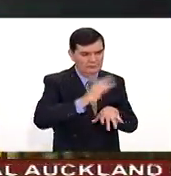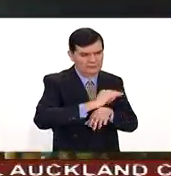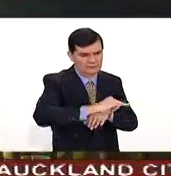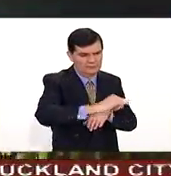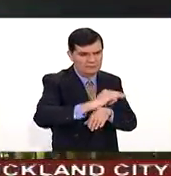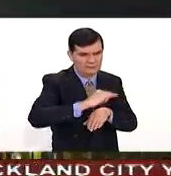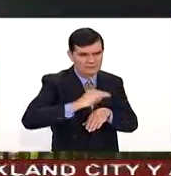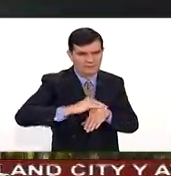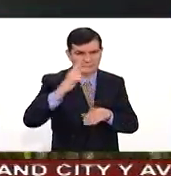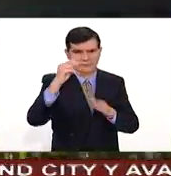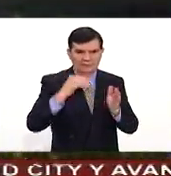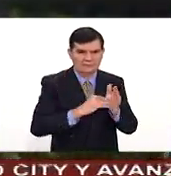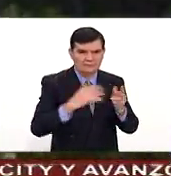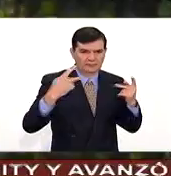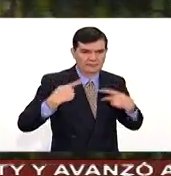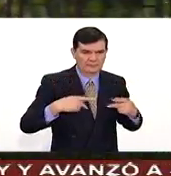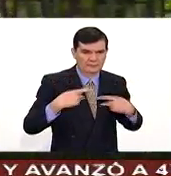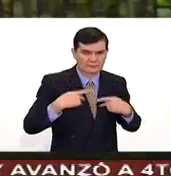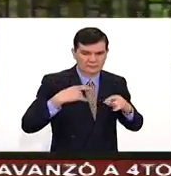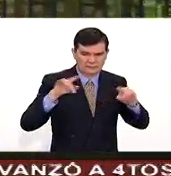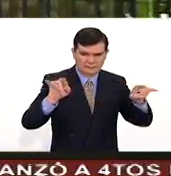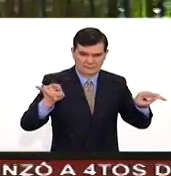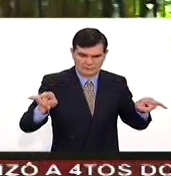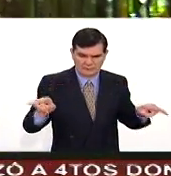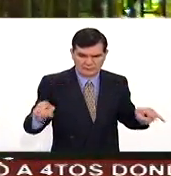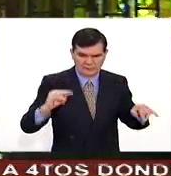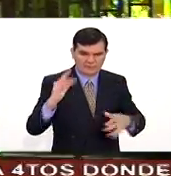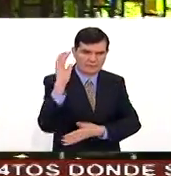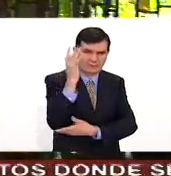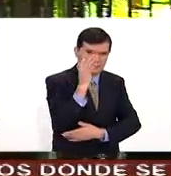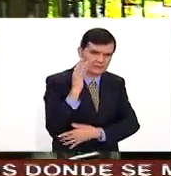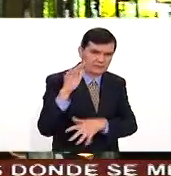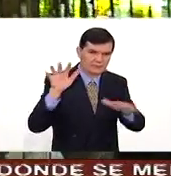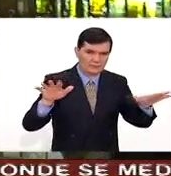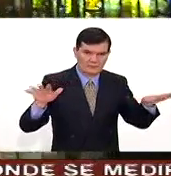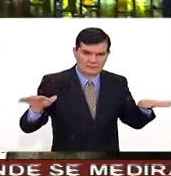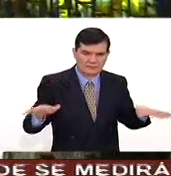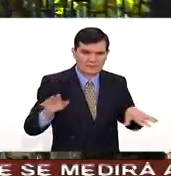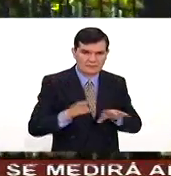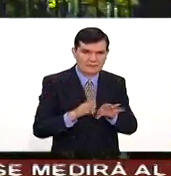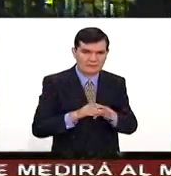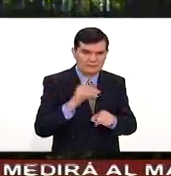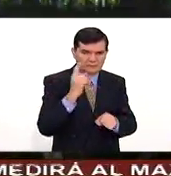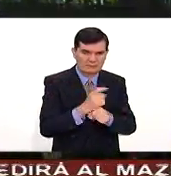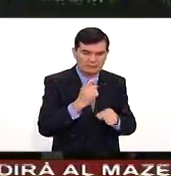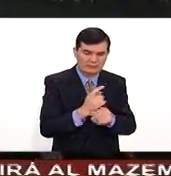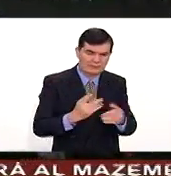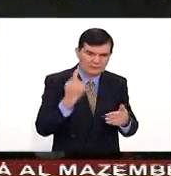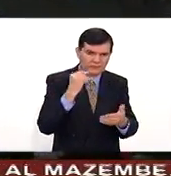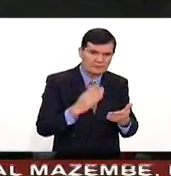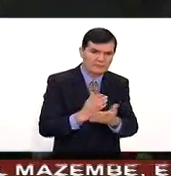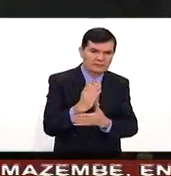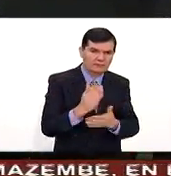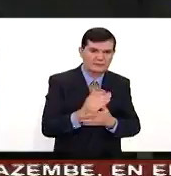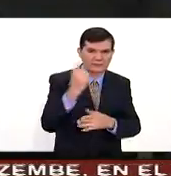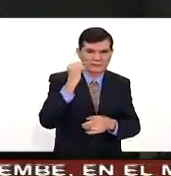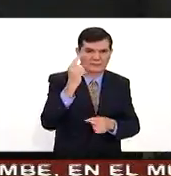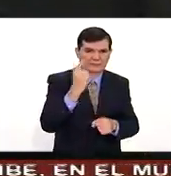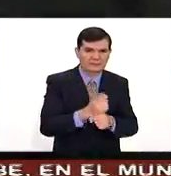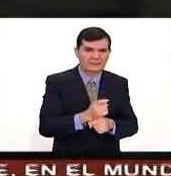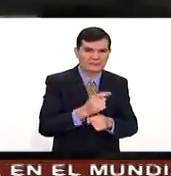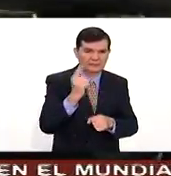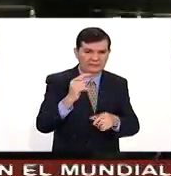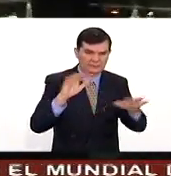para más de 2,000 personas en los parques en los principales puntos de acceso, pero particularmente en